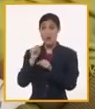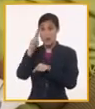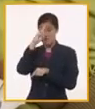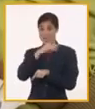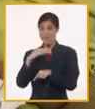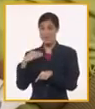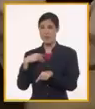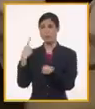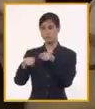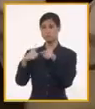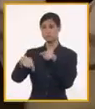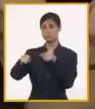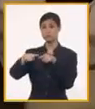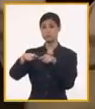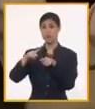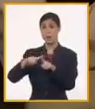Che?